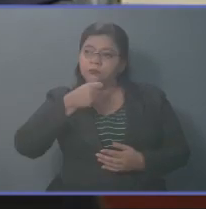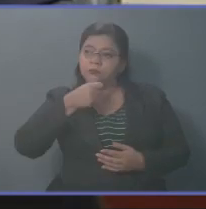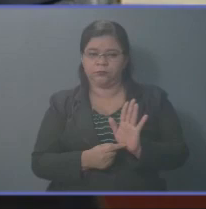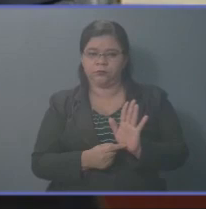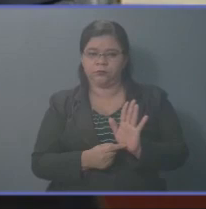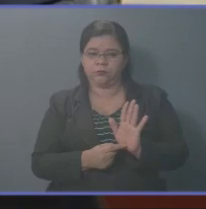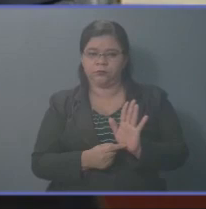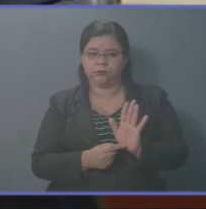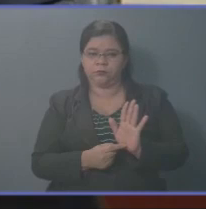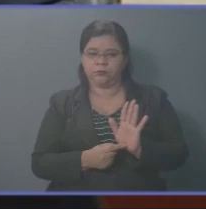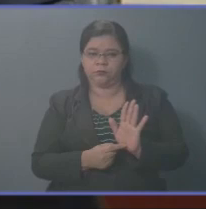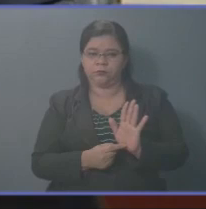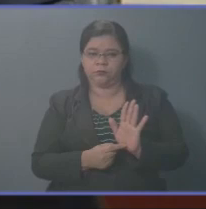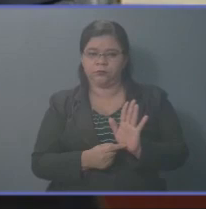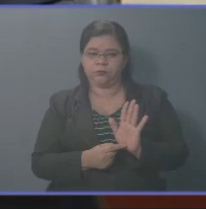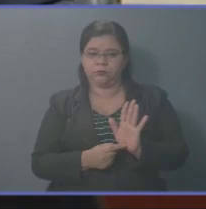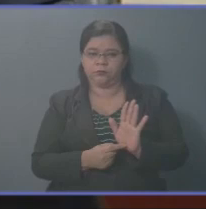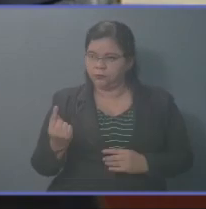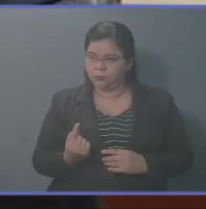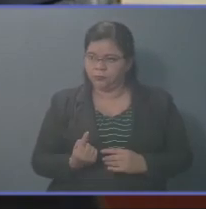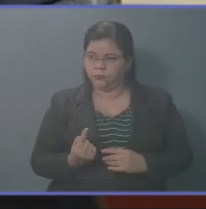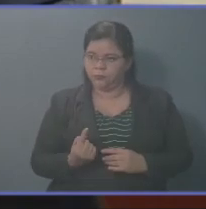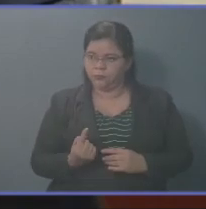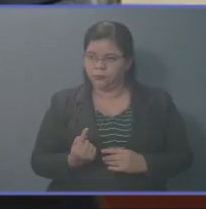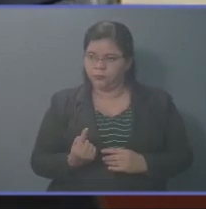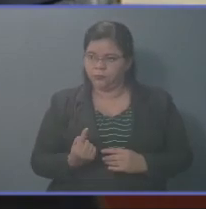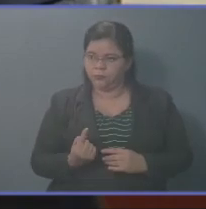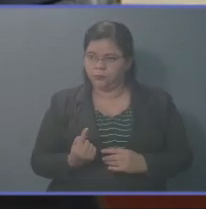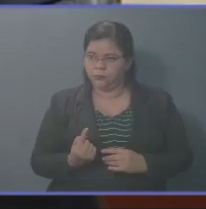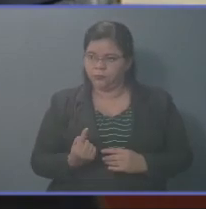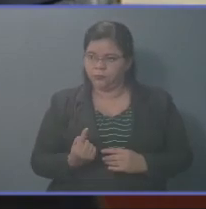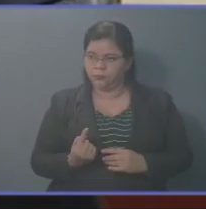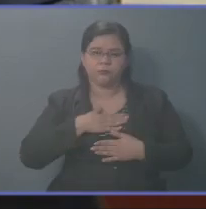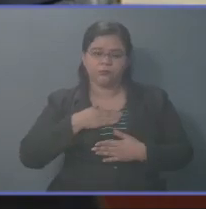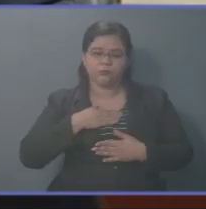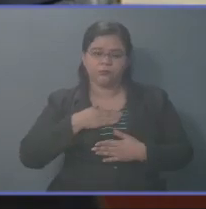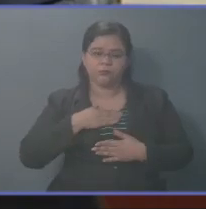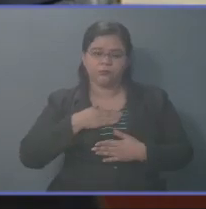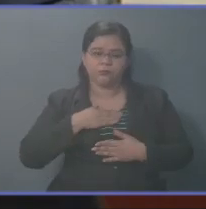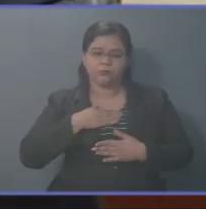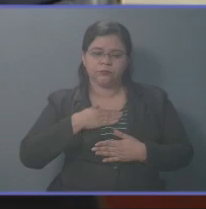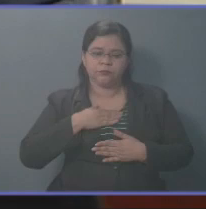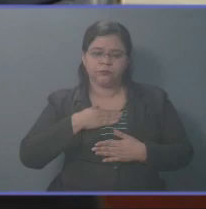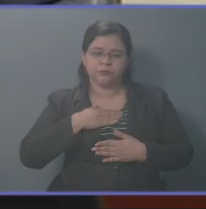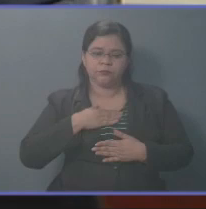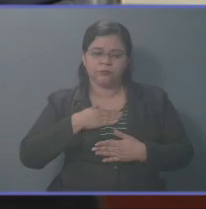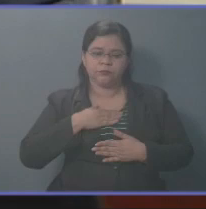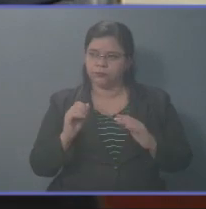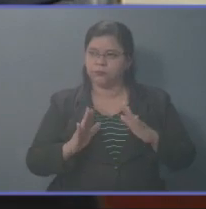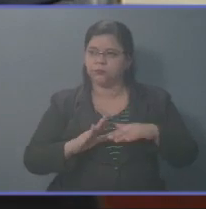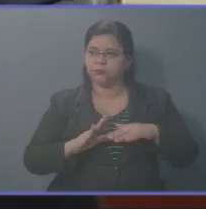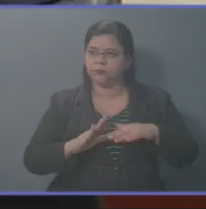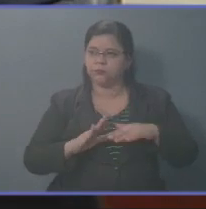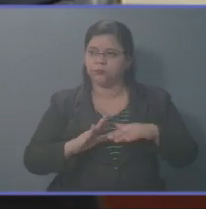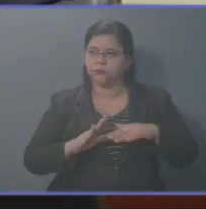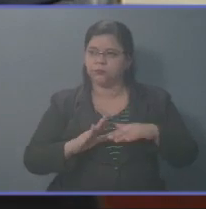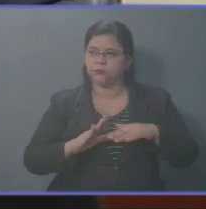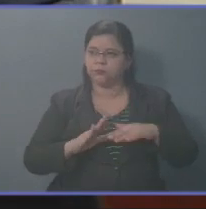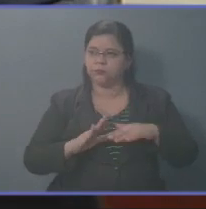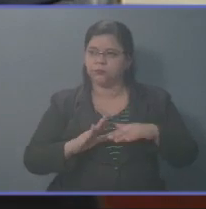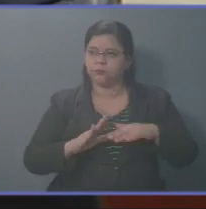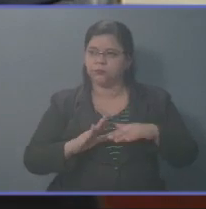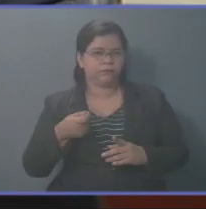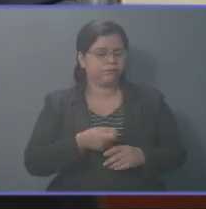por los concesionarios o permisionarios para gozar de los beneficios de la presente ley, se procederá a la suspensión del goce de dicho